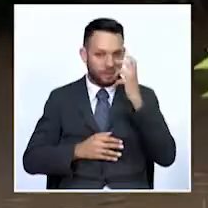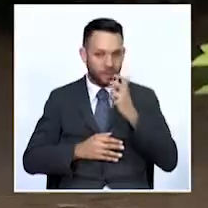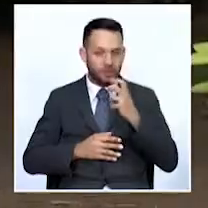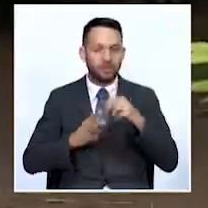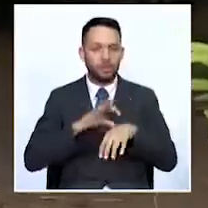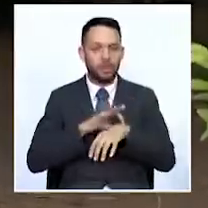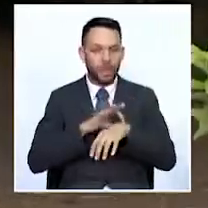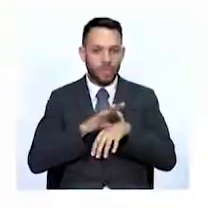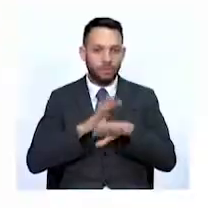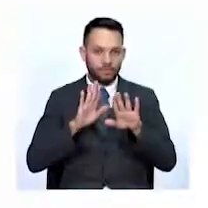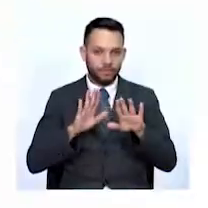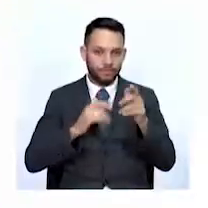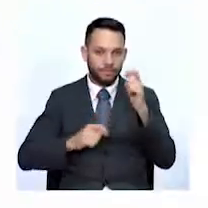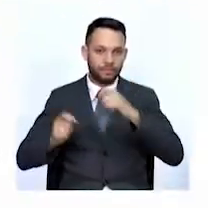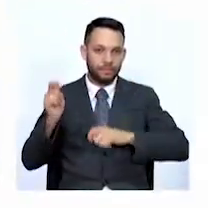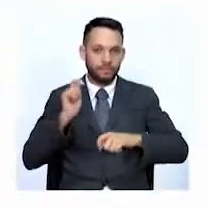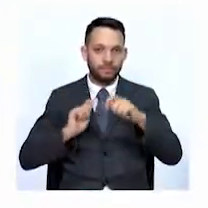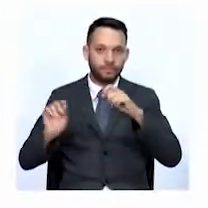Ya regresamos.